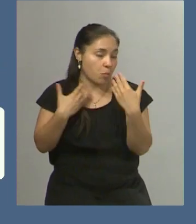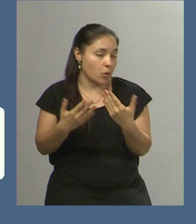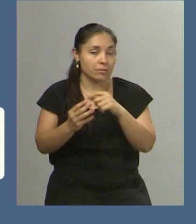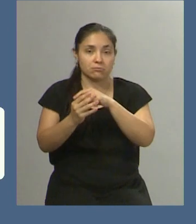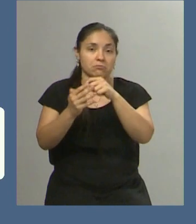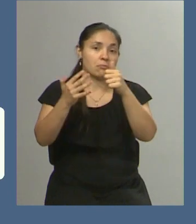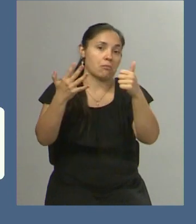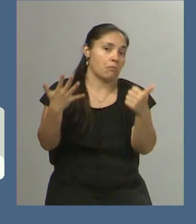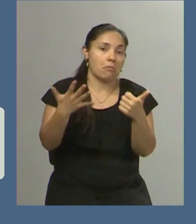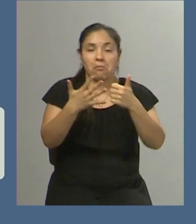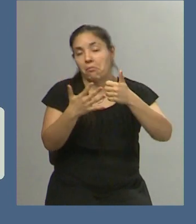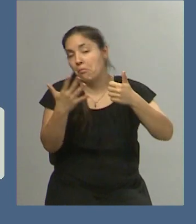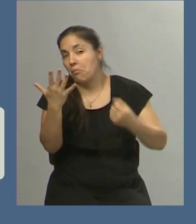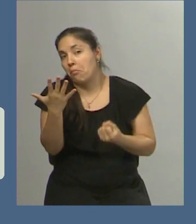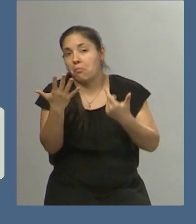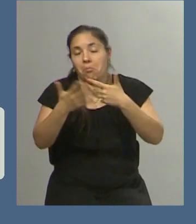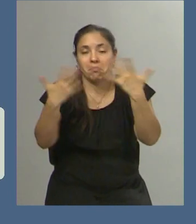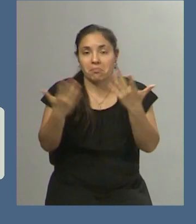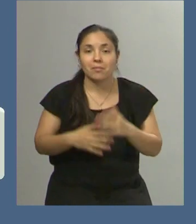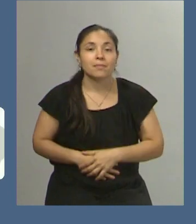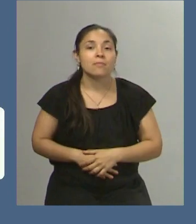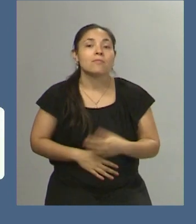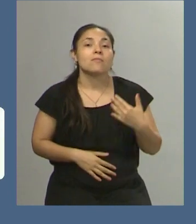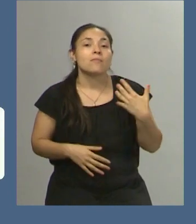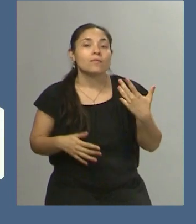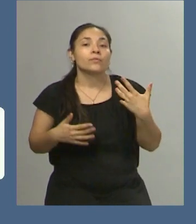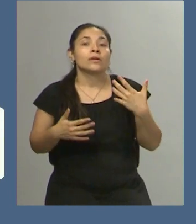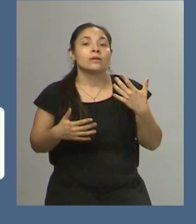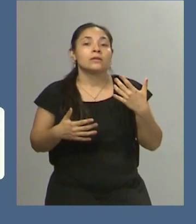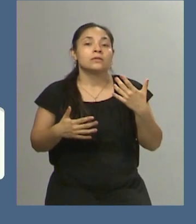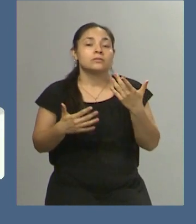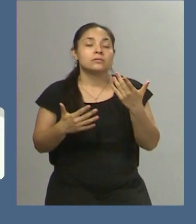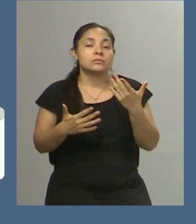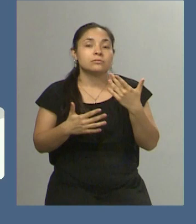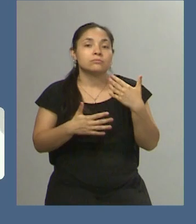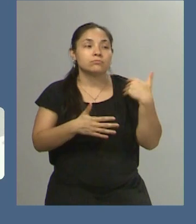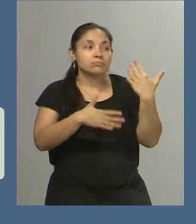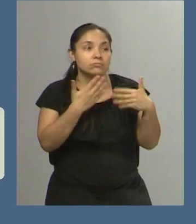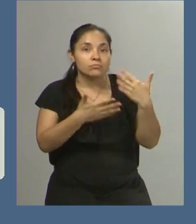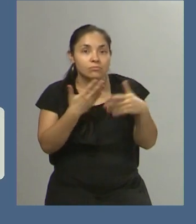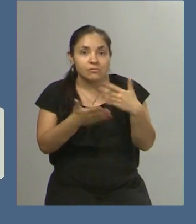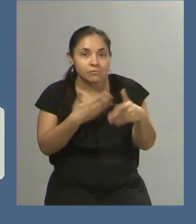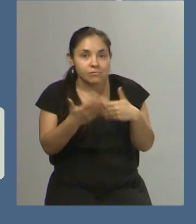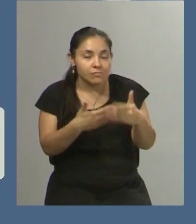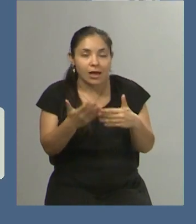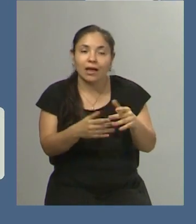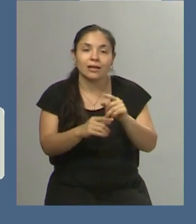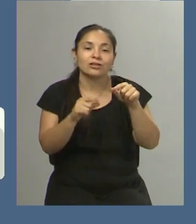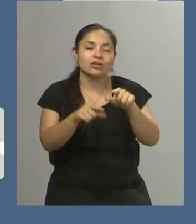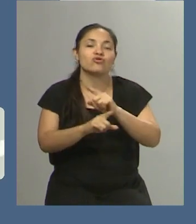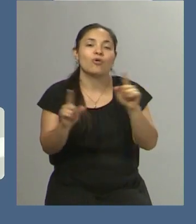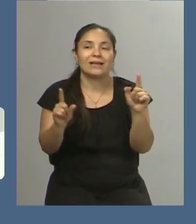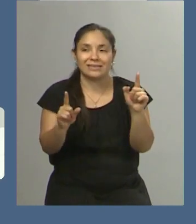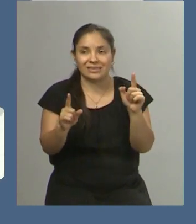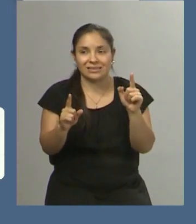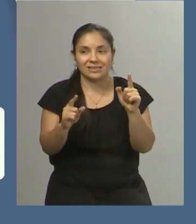de manera tal de que sin llegar a generar, no se trata de eso, algo que